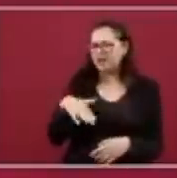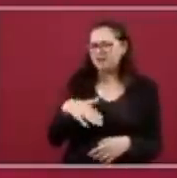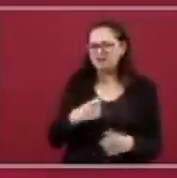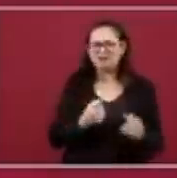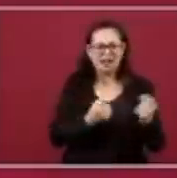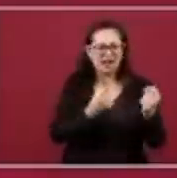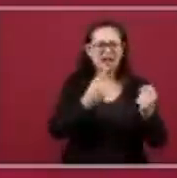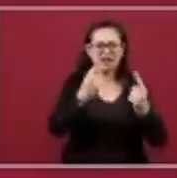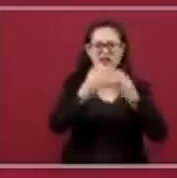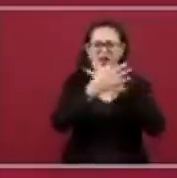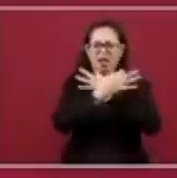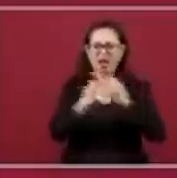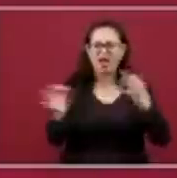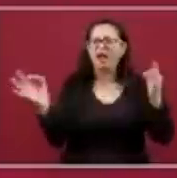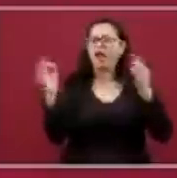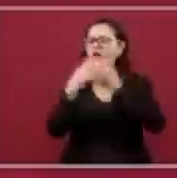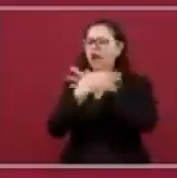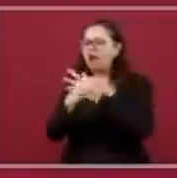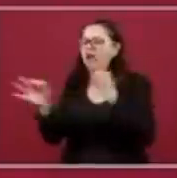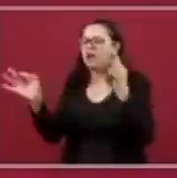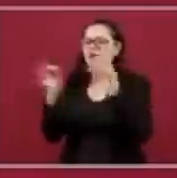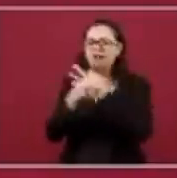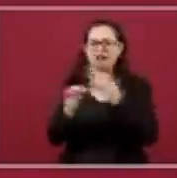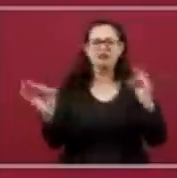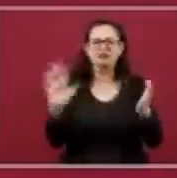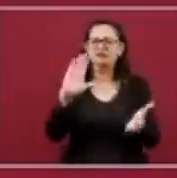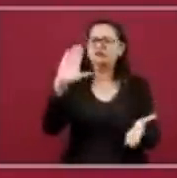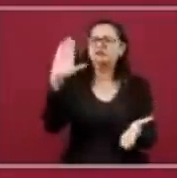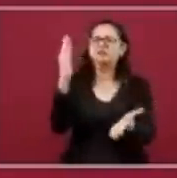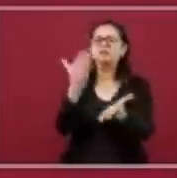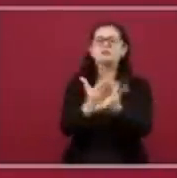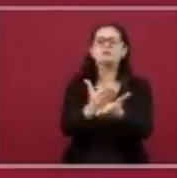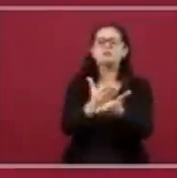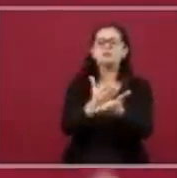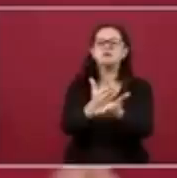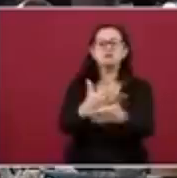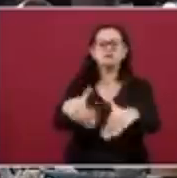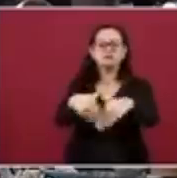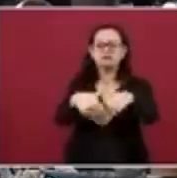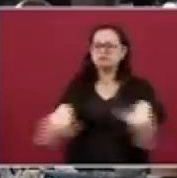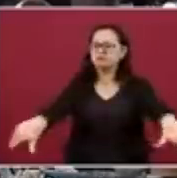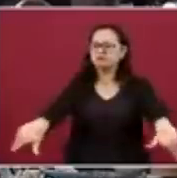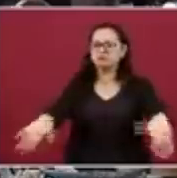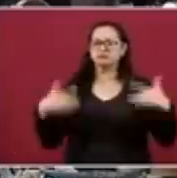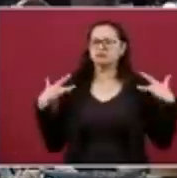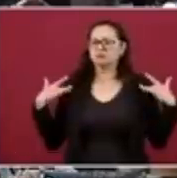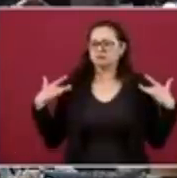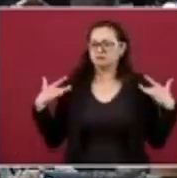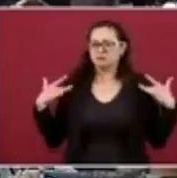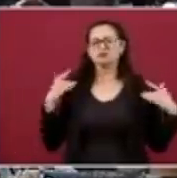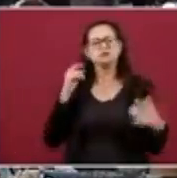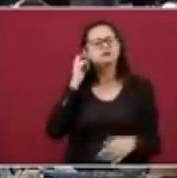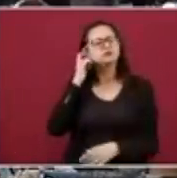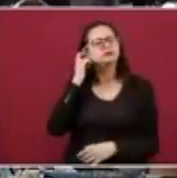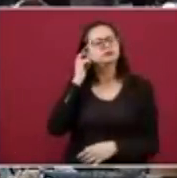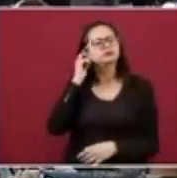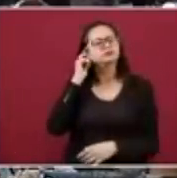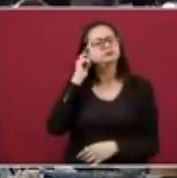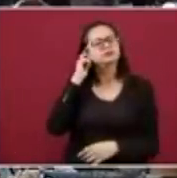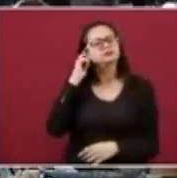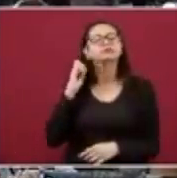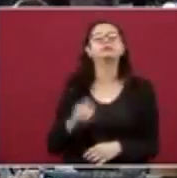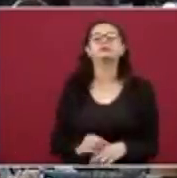No. Algunos pronunciamientos, pero hasta ahí la dejamos. Presidente, dos